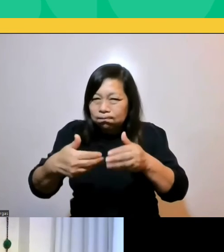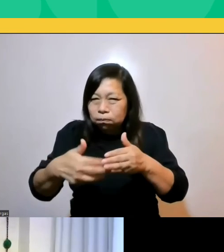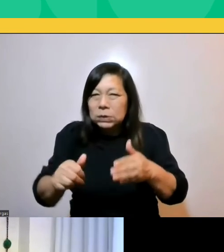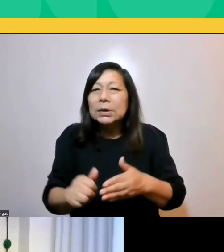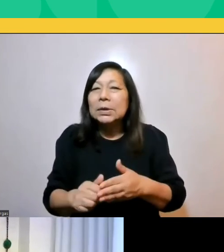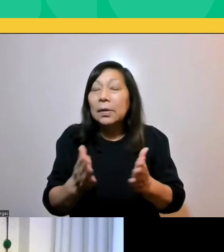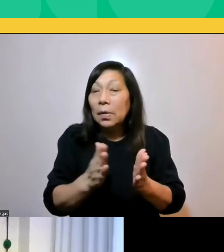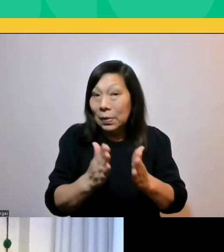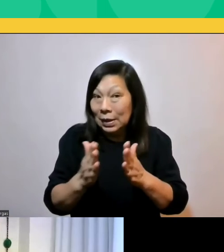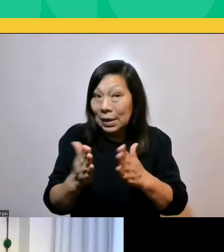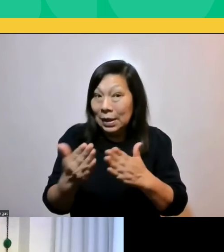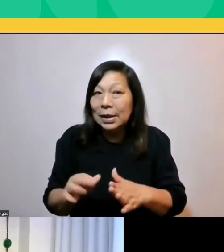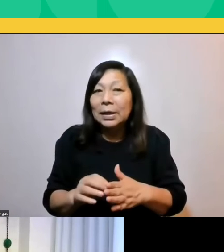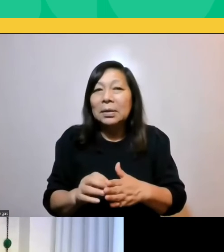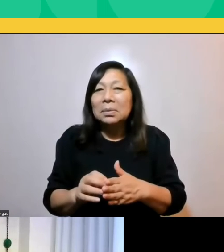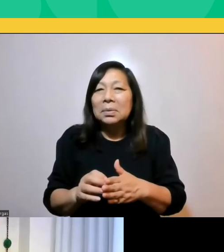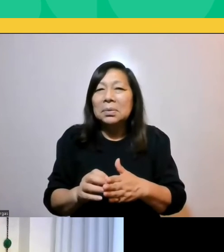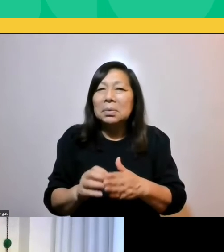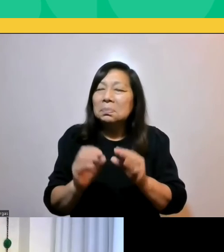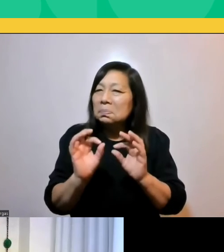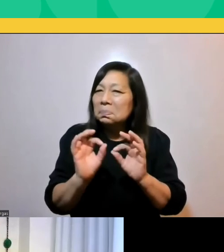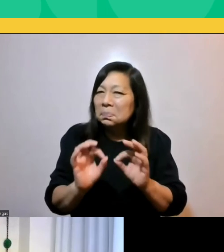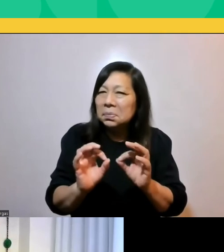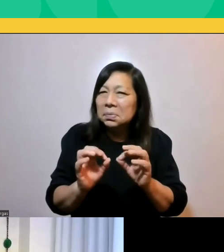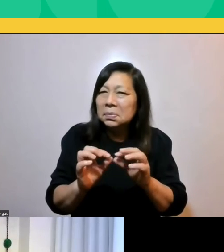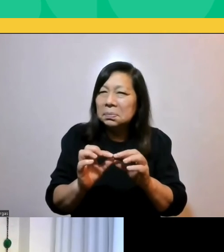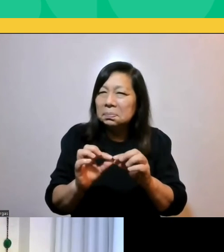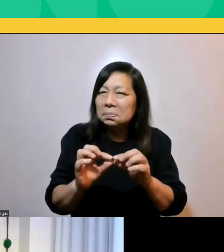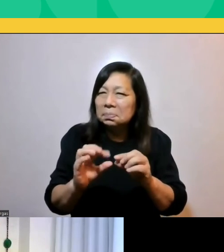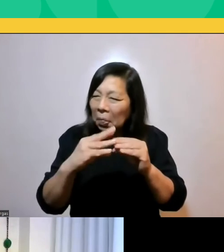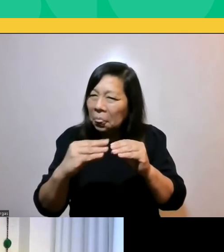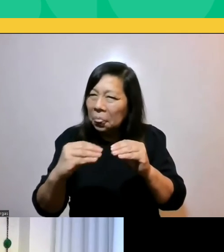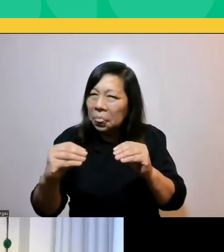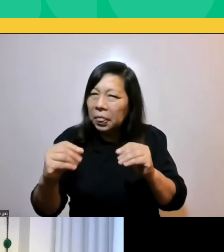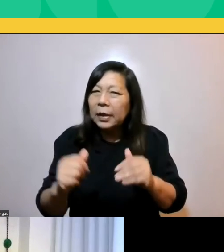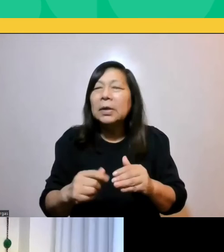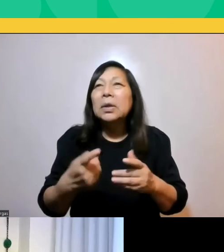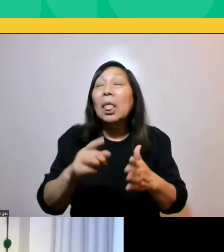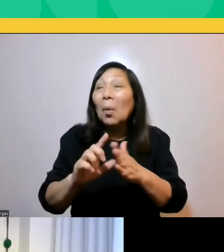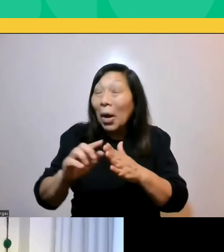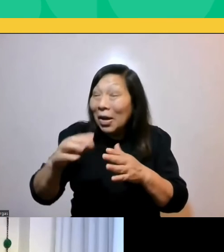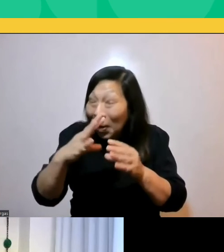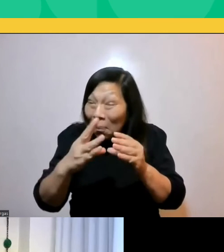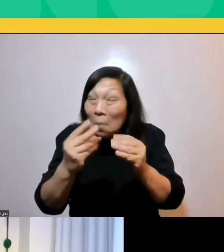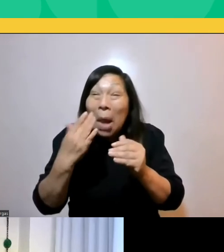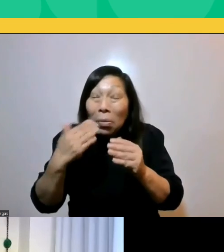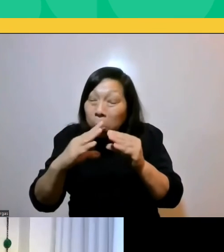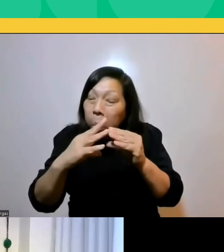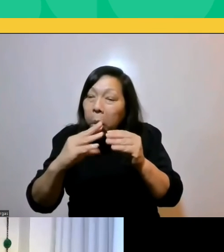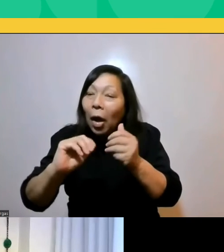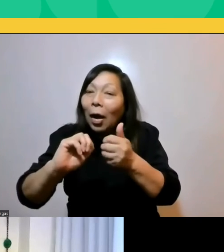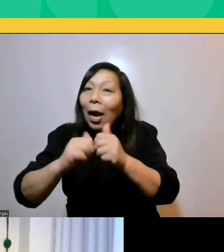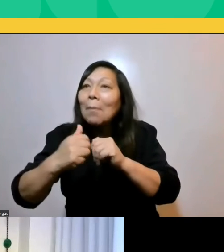Pasado este periodo, vuelve a ser más escaso, más blanquecino, cremoso y luego viene la menstruación. Esto puede cambiar